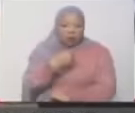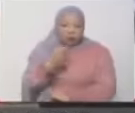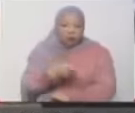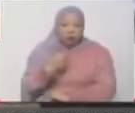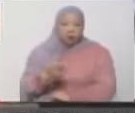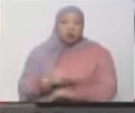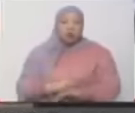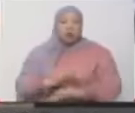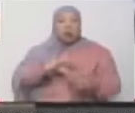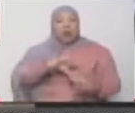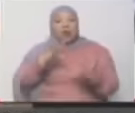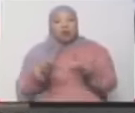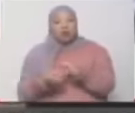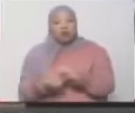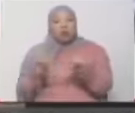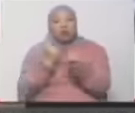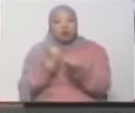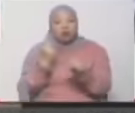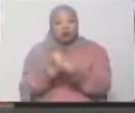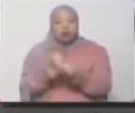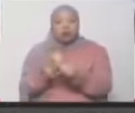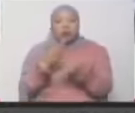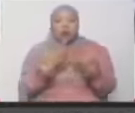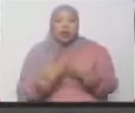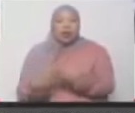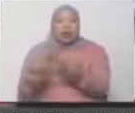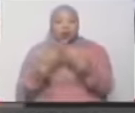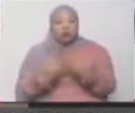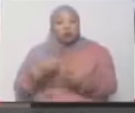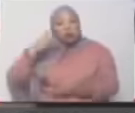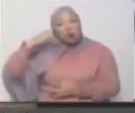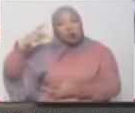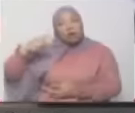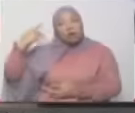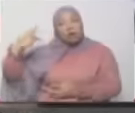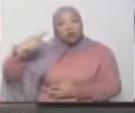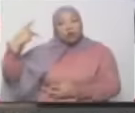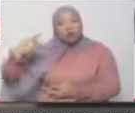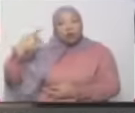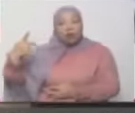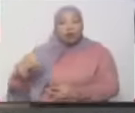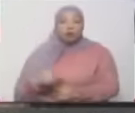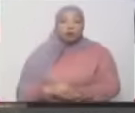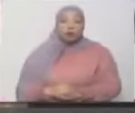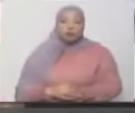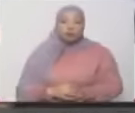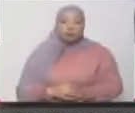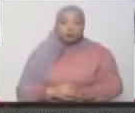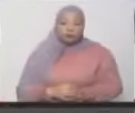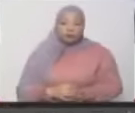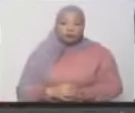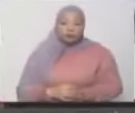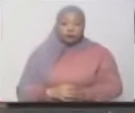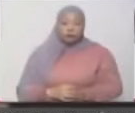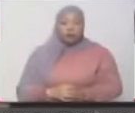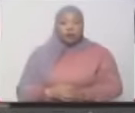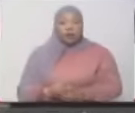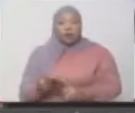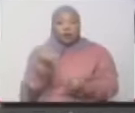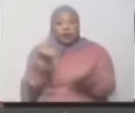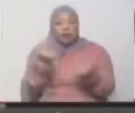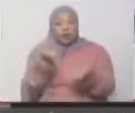como eje transversal el estudio de filosofía, el estudio de economía política, por